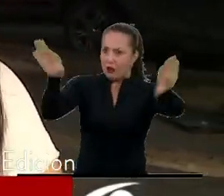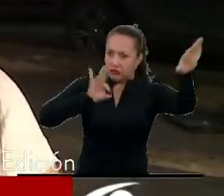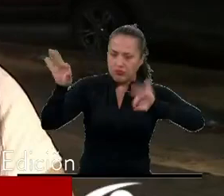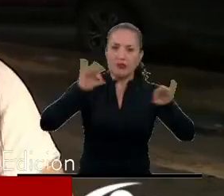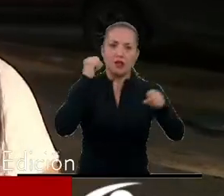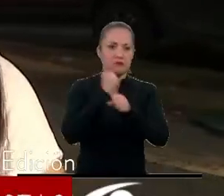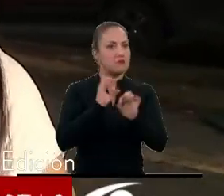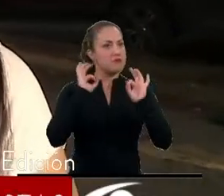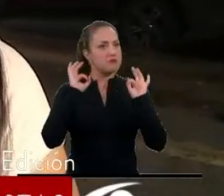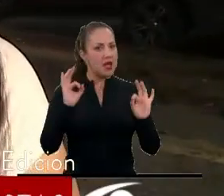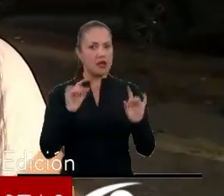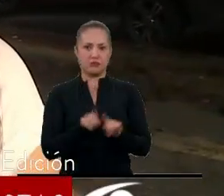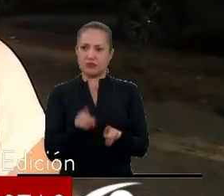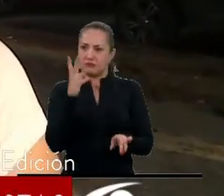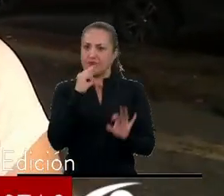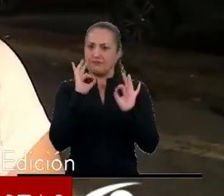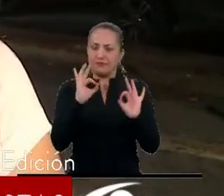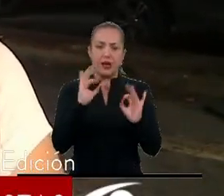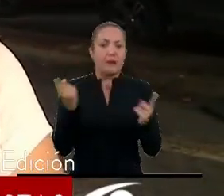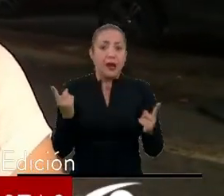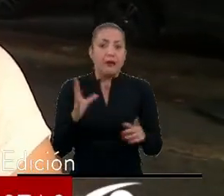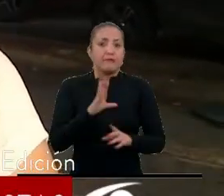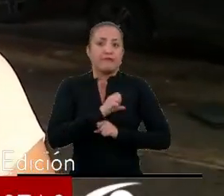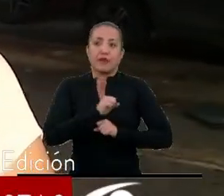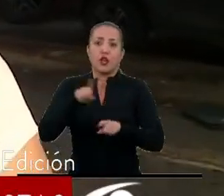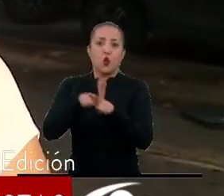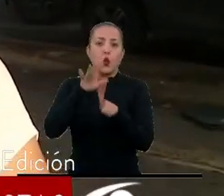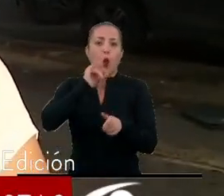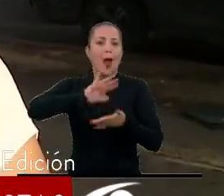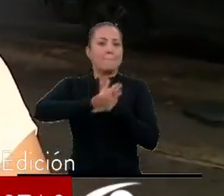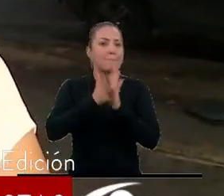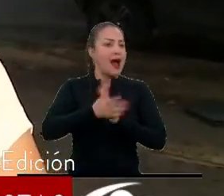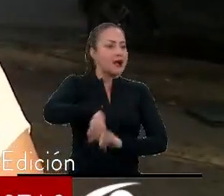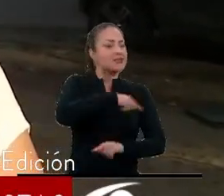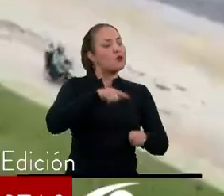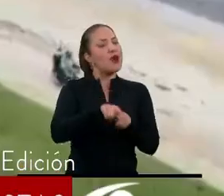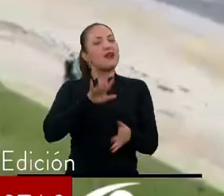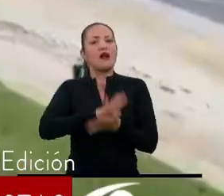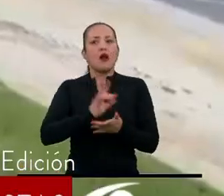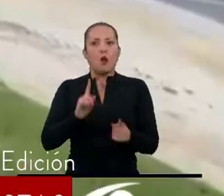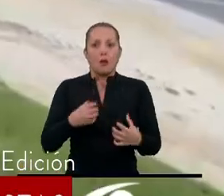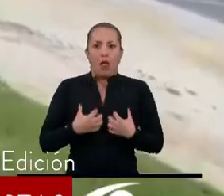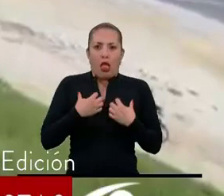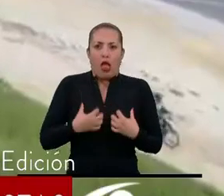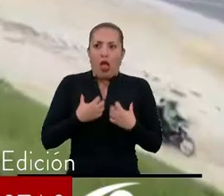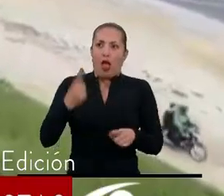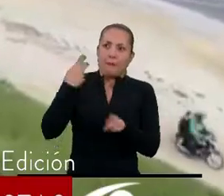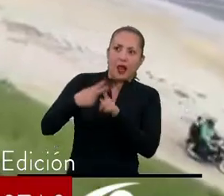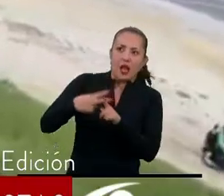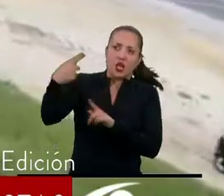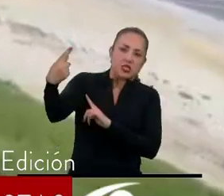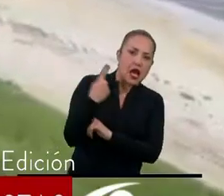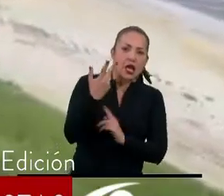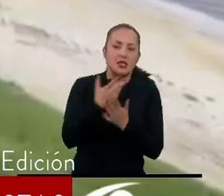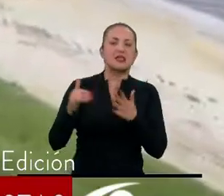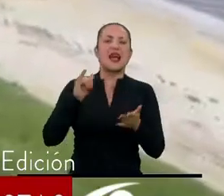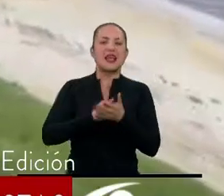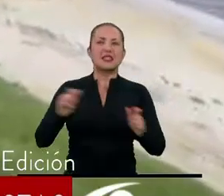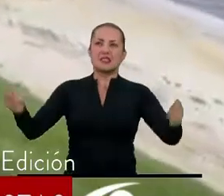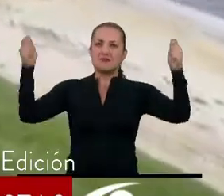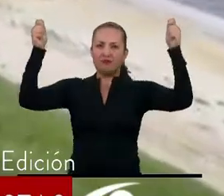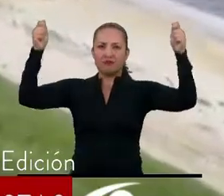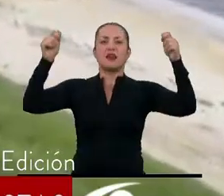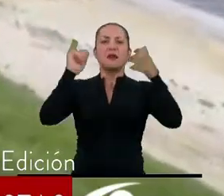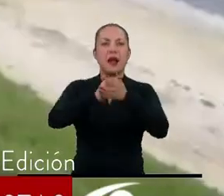trabajamos dignamente y pues lastimosamente no nos dejan trabajar en paz. Trabaja uno con miedo. Con pancartas y consignas, los comerciantes